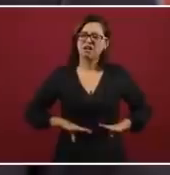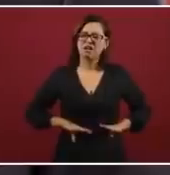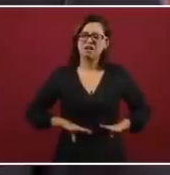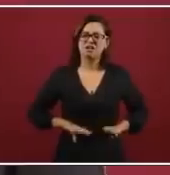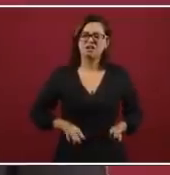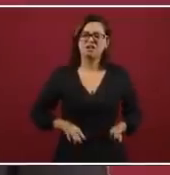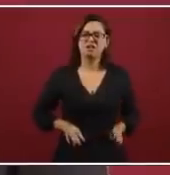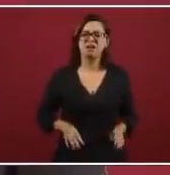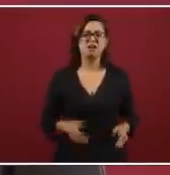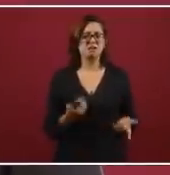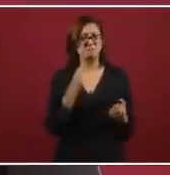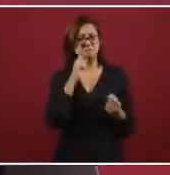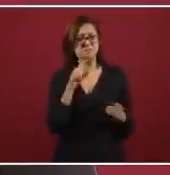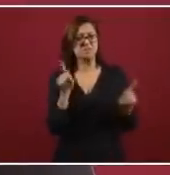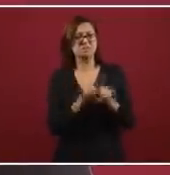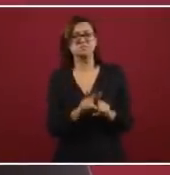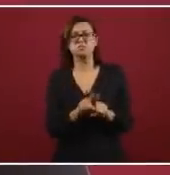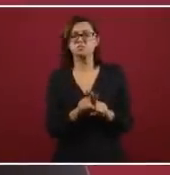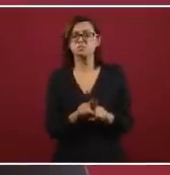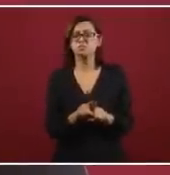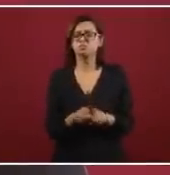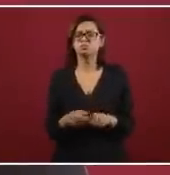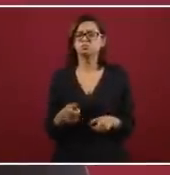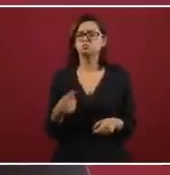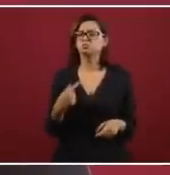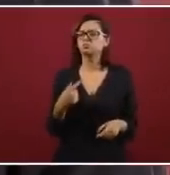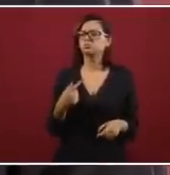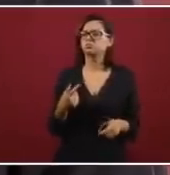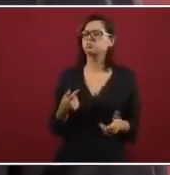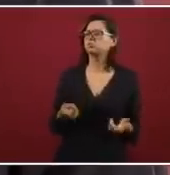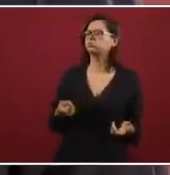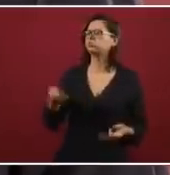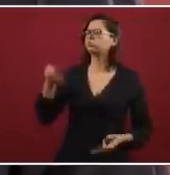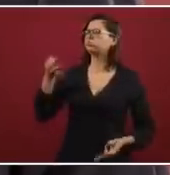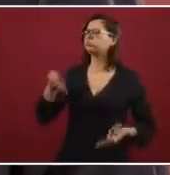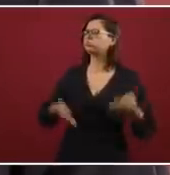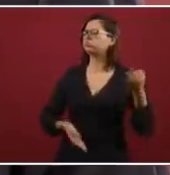se situaban como jueces.